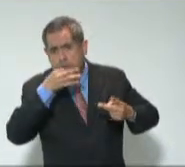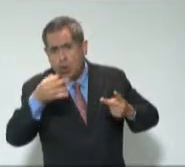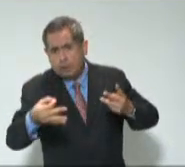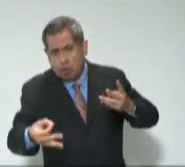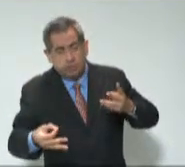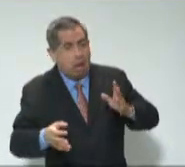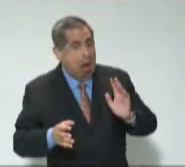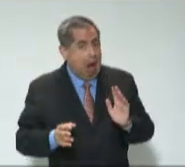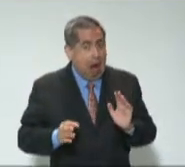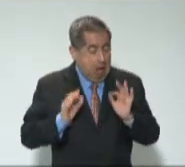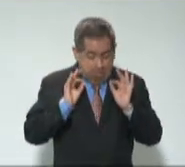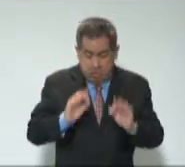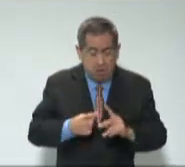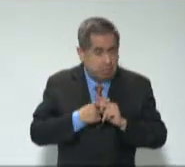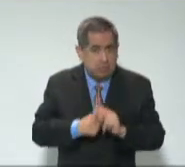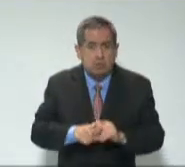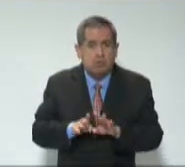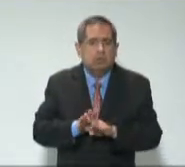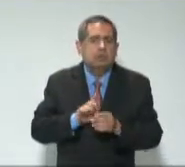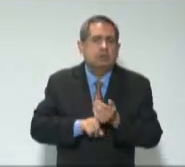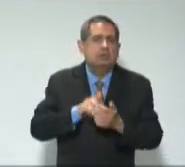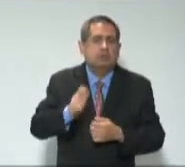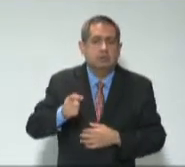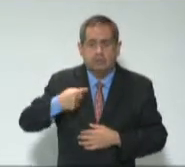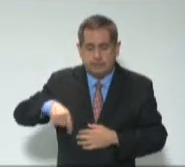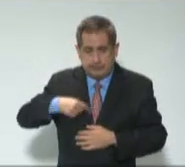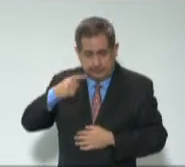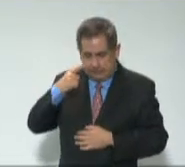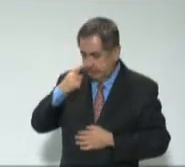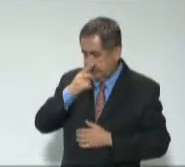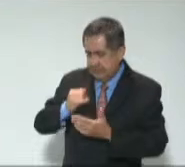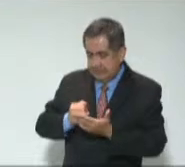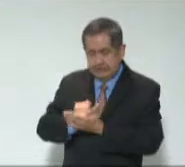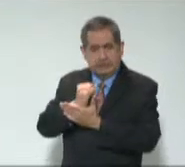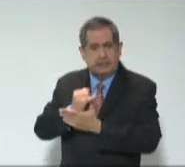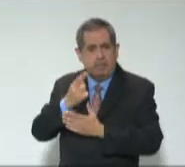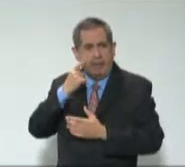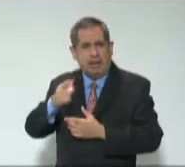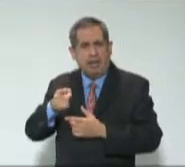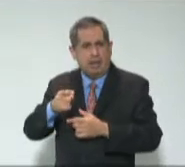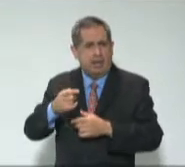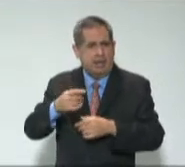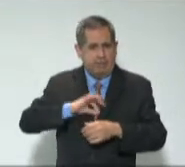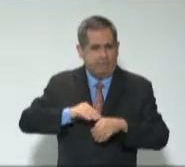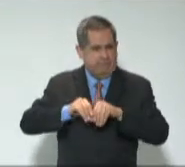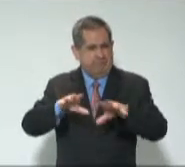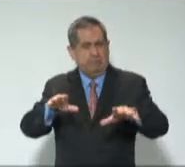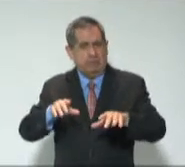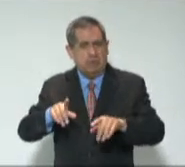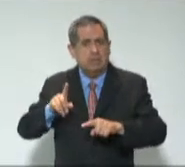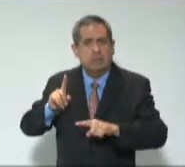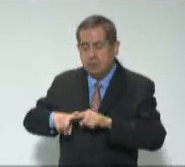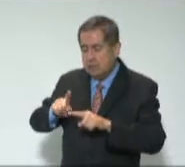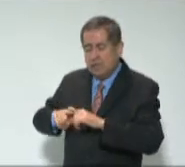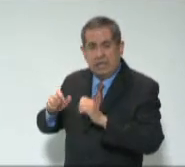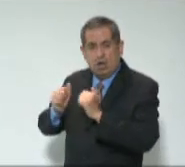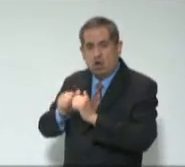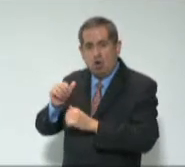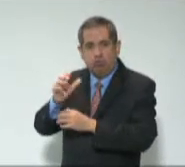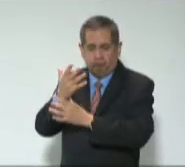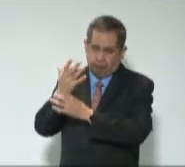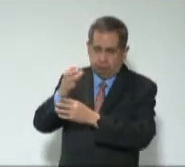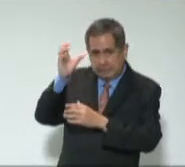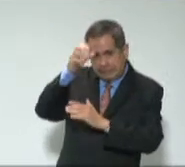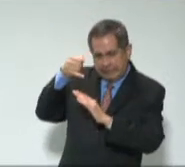fundamentales desde el inicio fue que las decisiones de conducción de la epidemia tuvieran un fundamento científico y